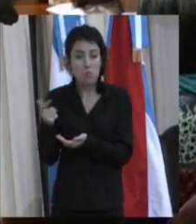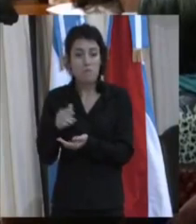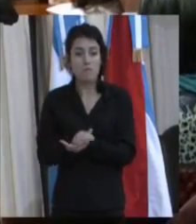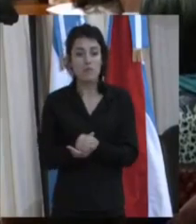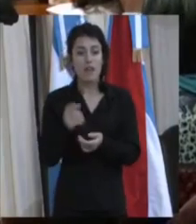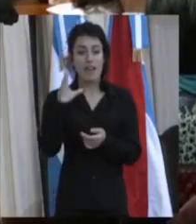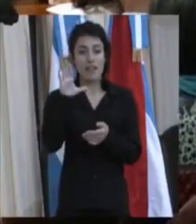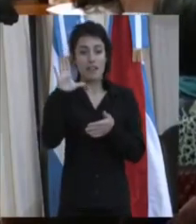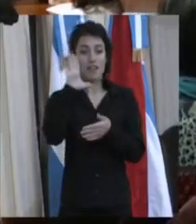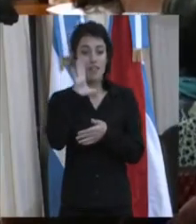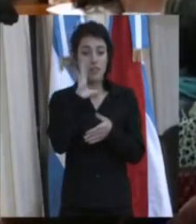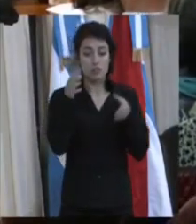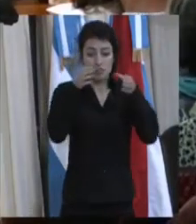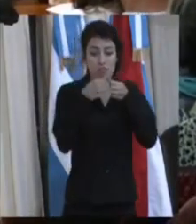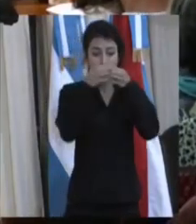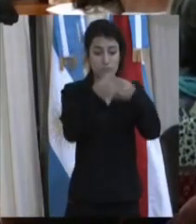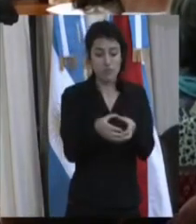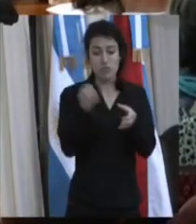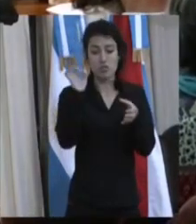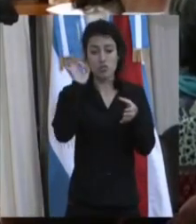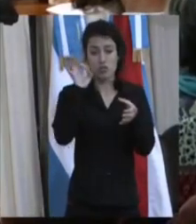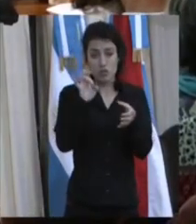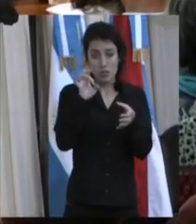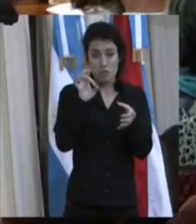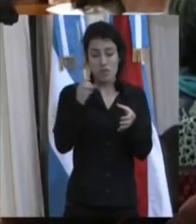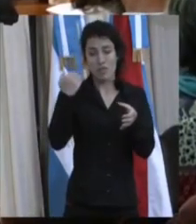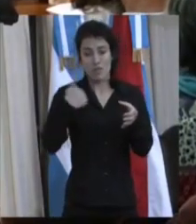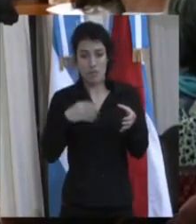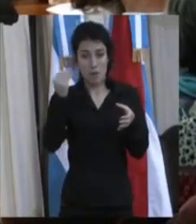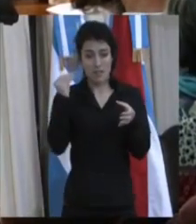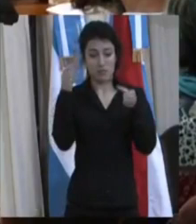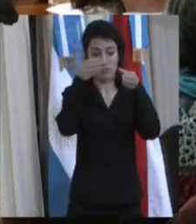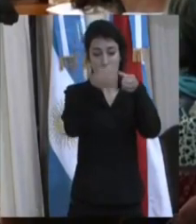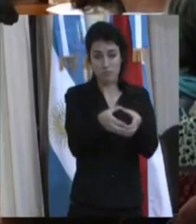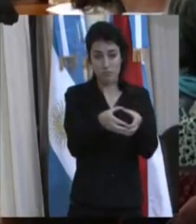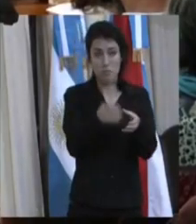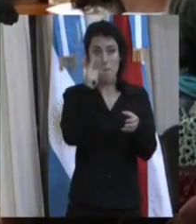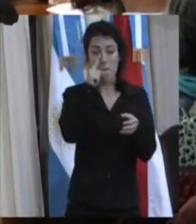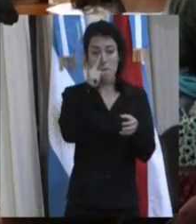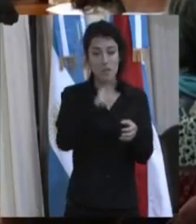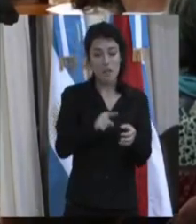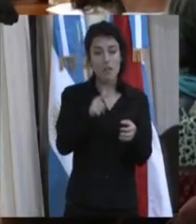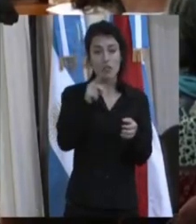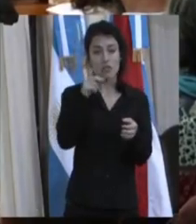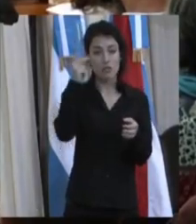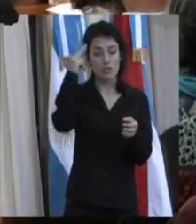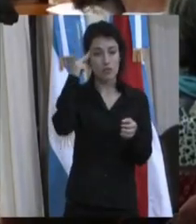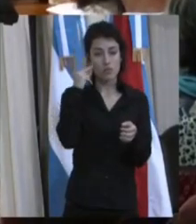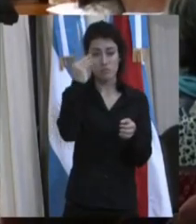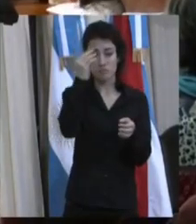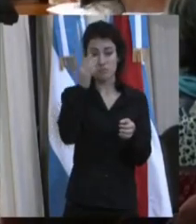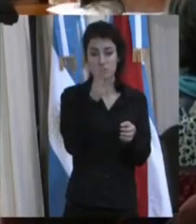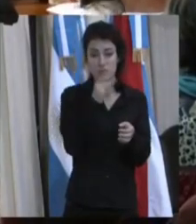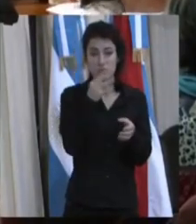Estados Unidos, solamente de representantes de Argentina y de Brasil. 1914 se tenían que juntar en Chile, pero la